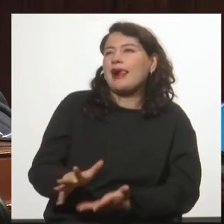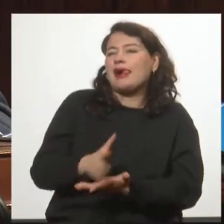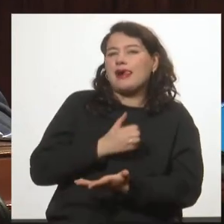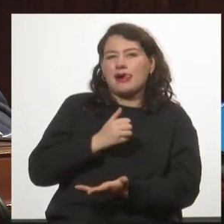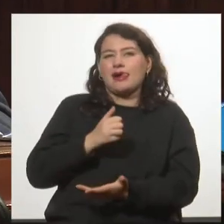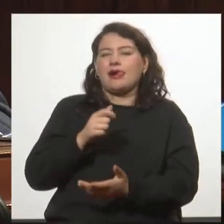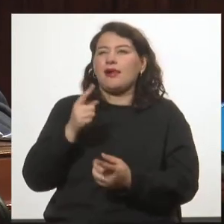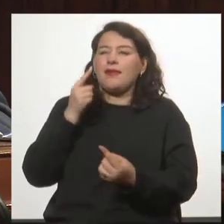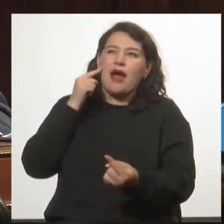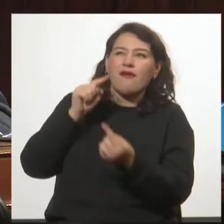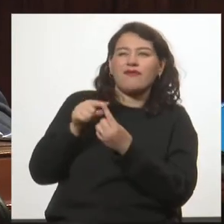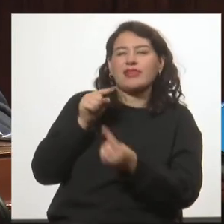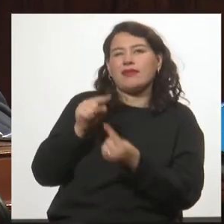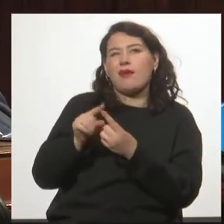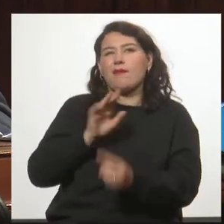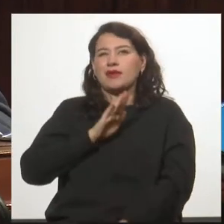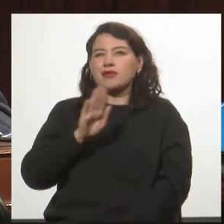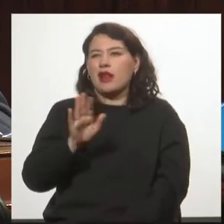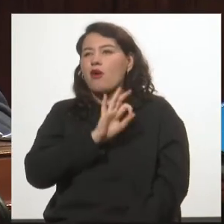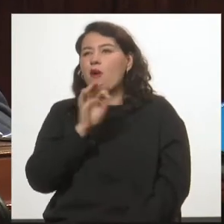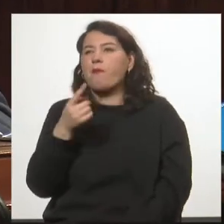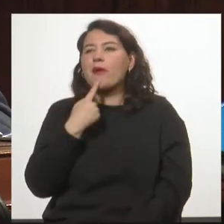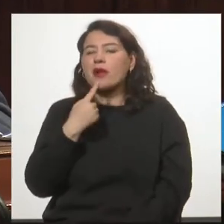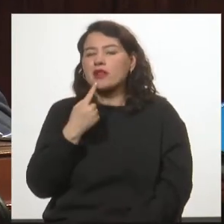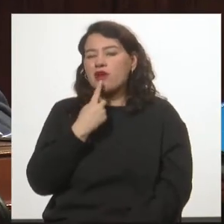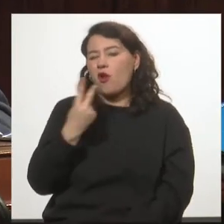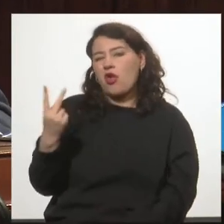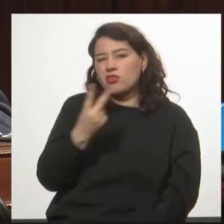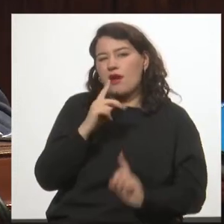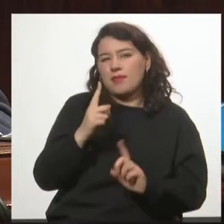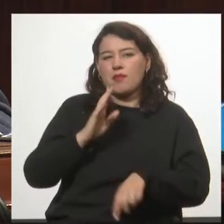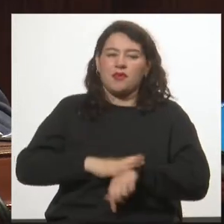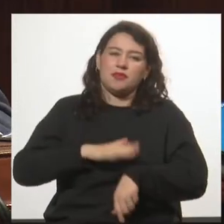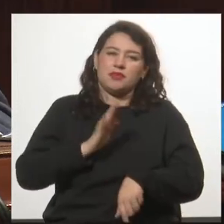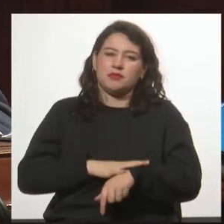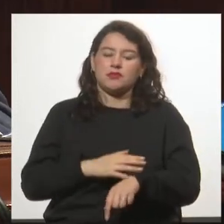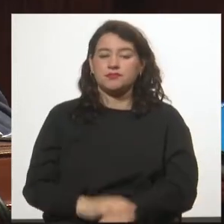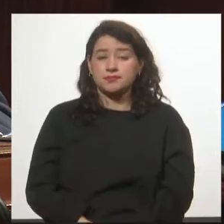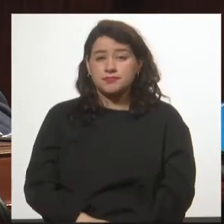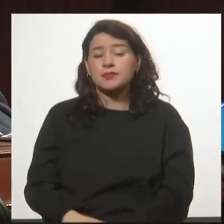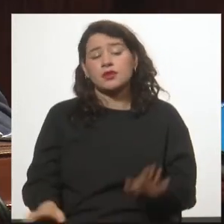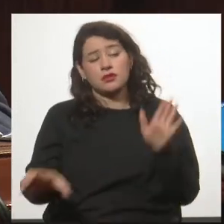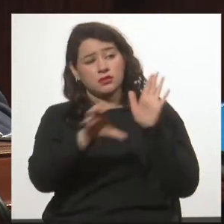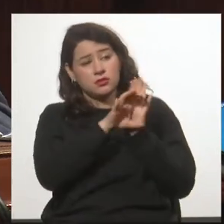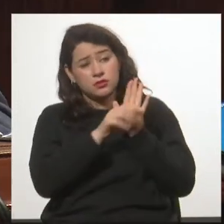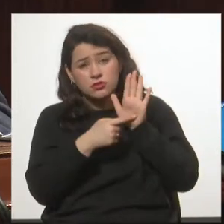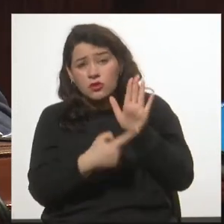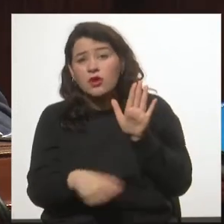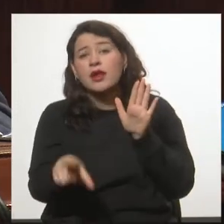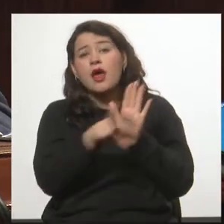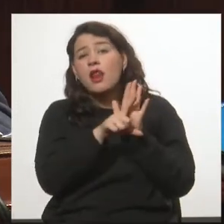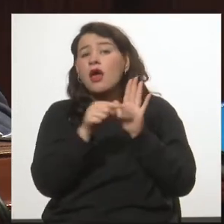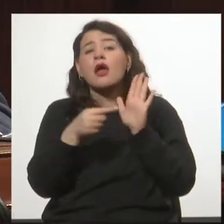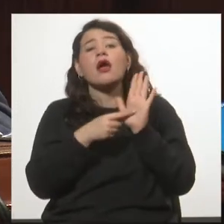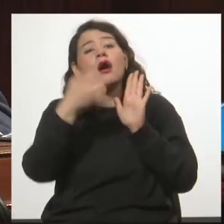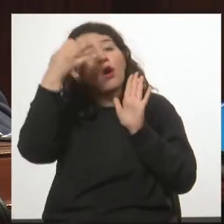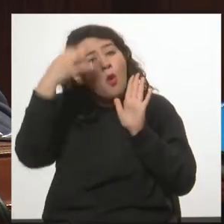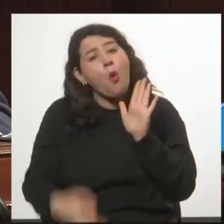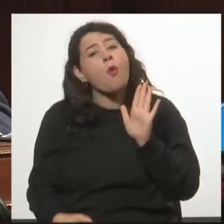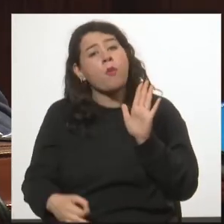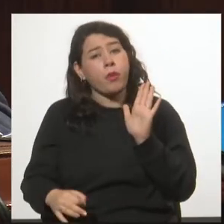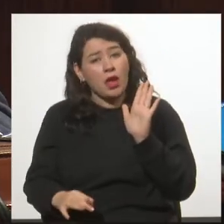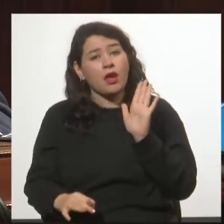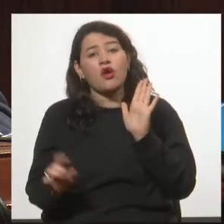personales o políticos o ambos al mismo tiempo la constitución y la ley están para cumplirse